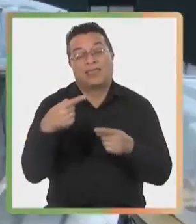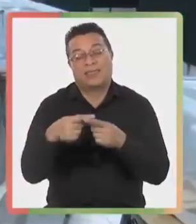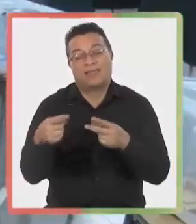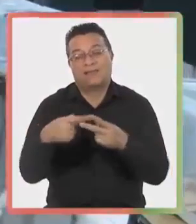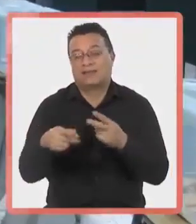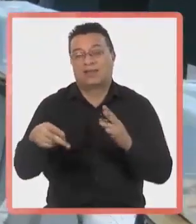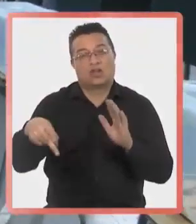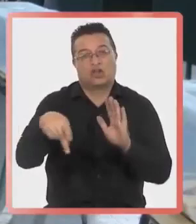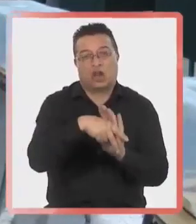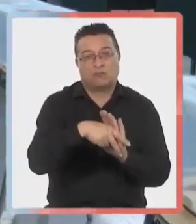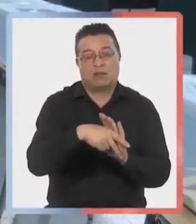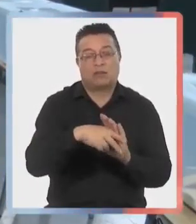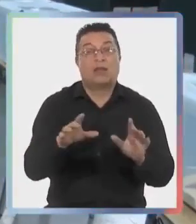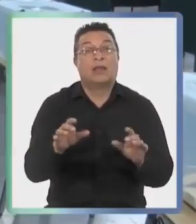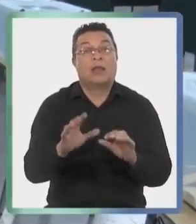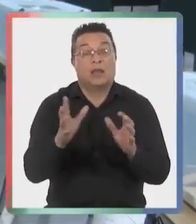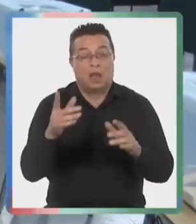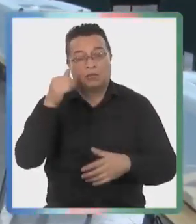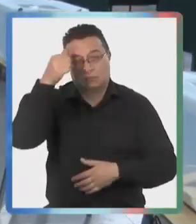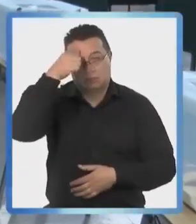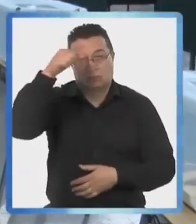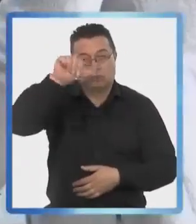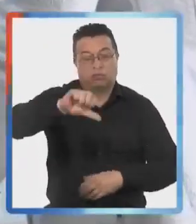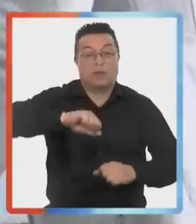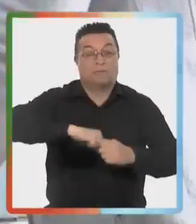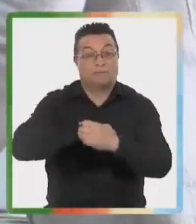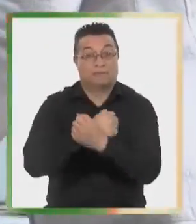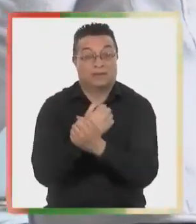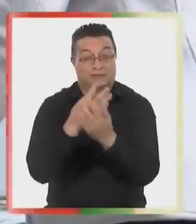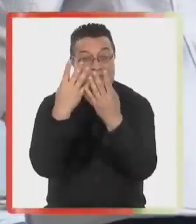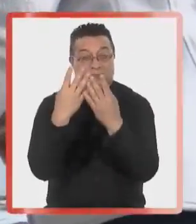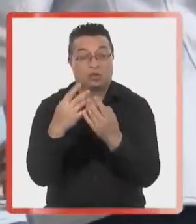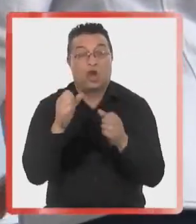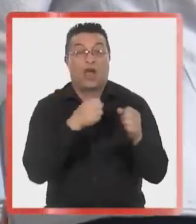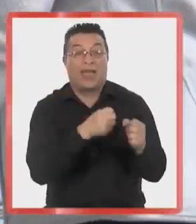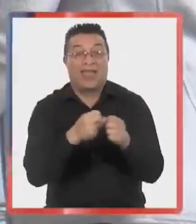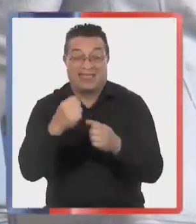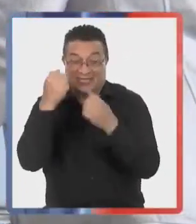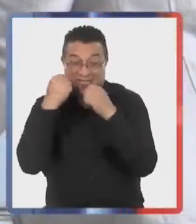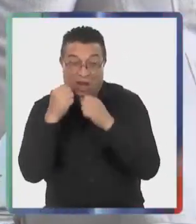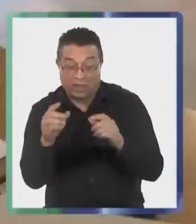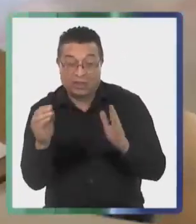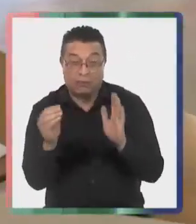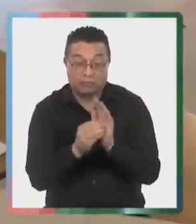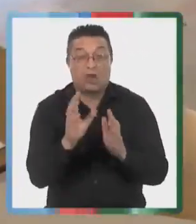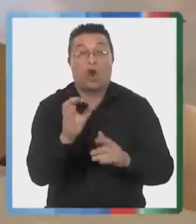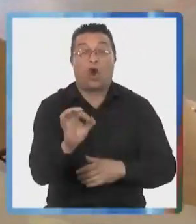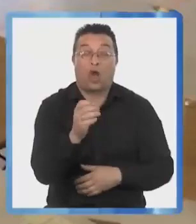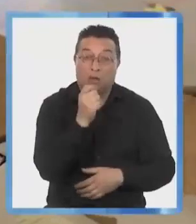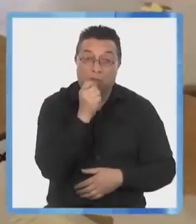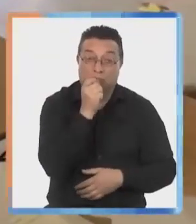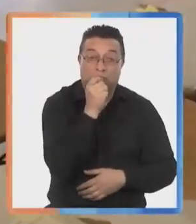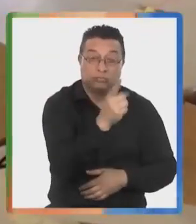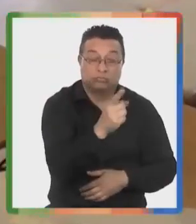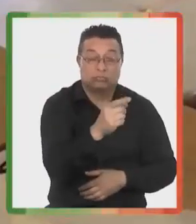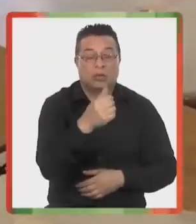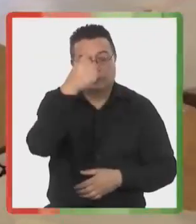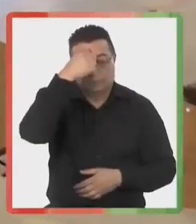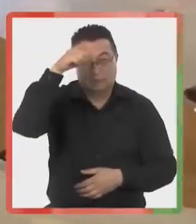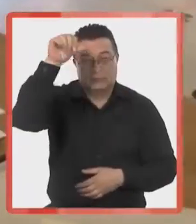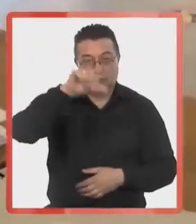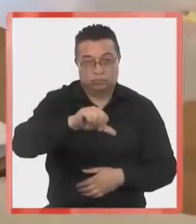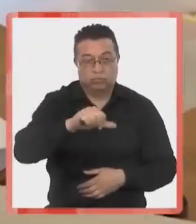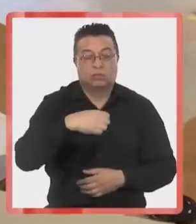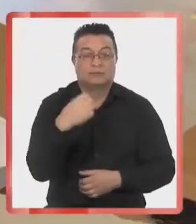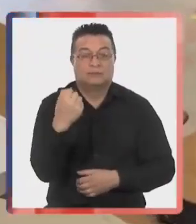diversas normas. Normalmente son condenas a pena aflictiva o conducta terrorista y acusados a pena